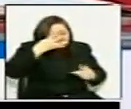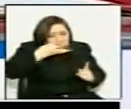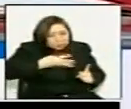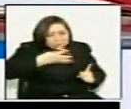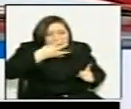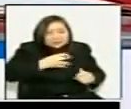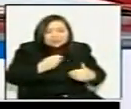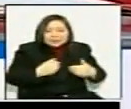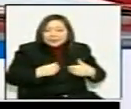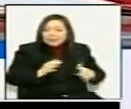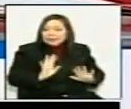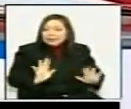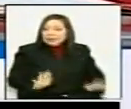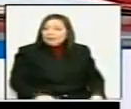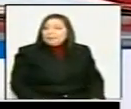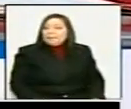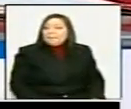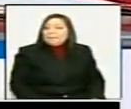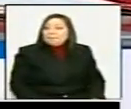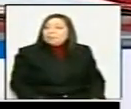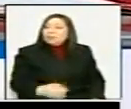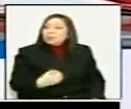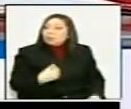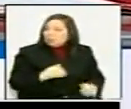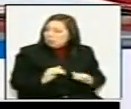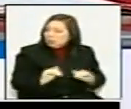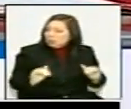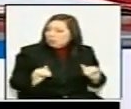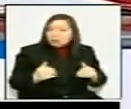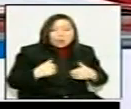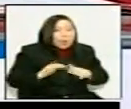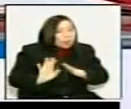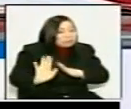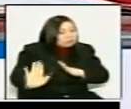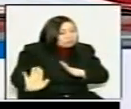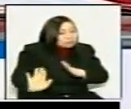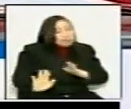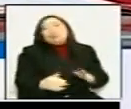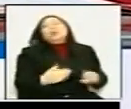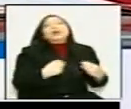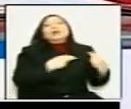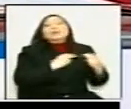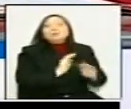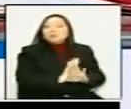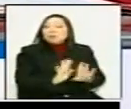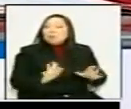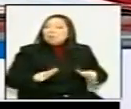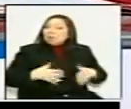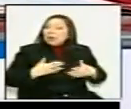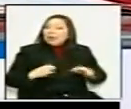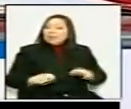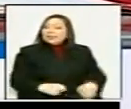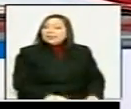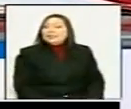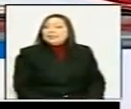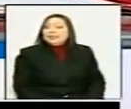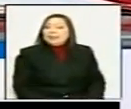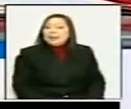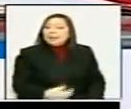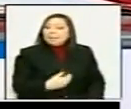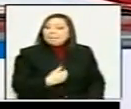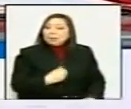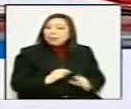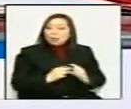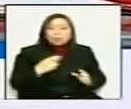ninguna restricción. Por eso es que me despojo de cualquier compromiso que pueda hacer desde mi